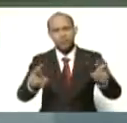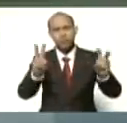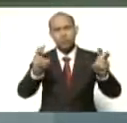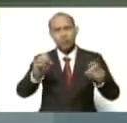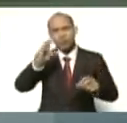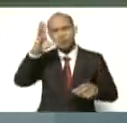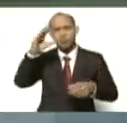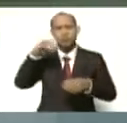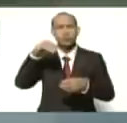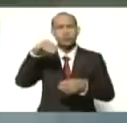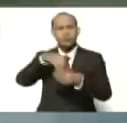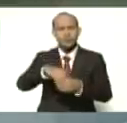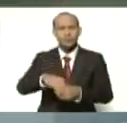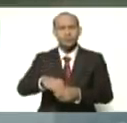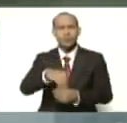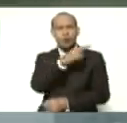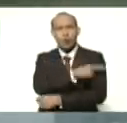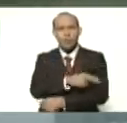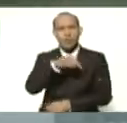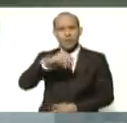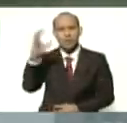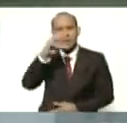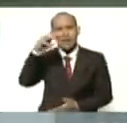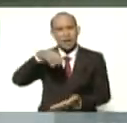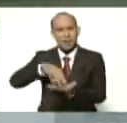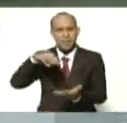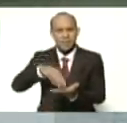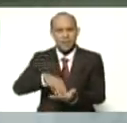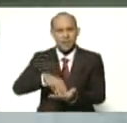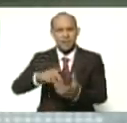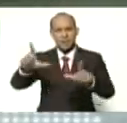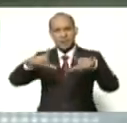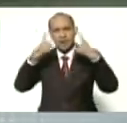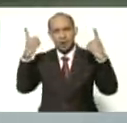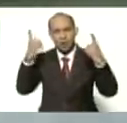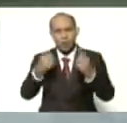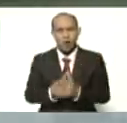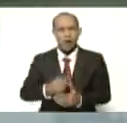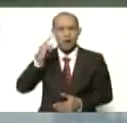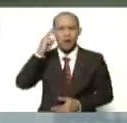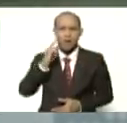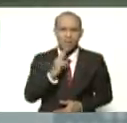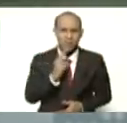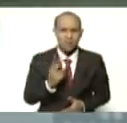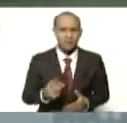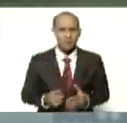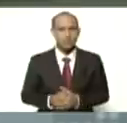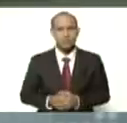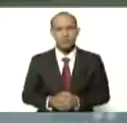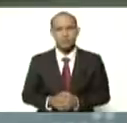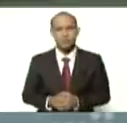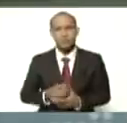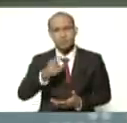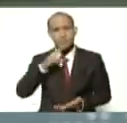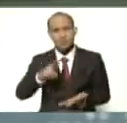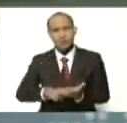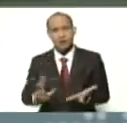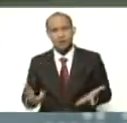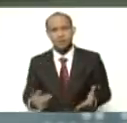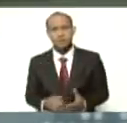hospitalarias en caracas en miranda en la guaira en bolívar verdad